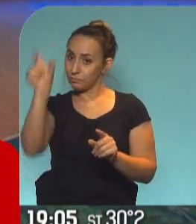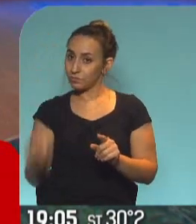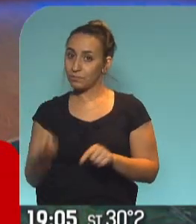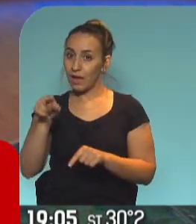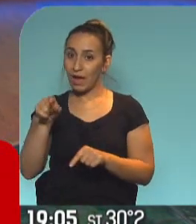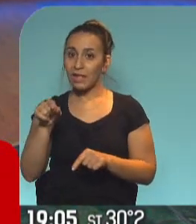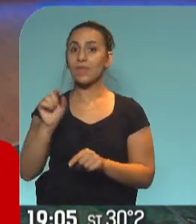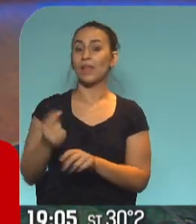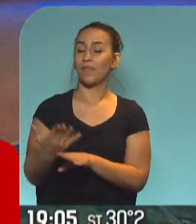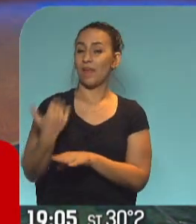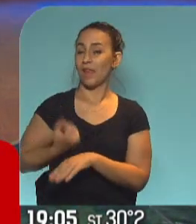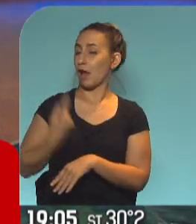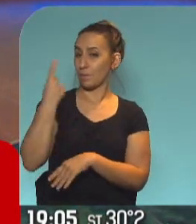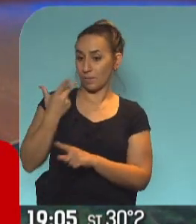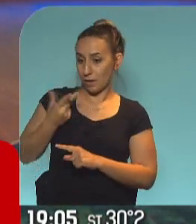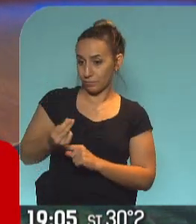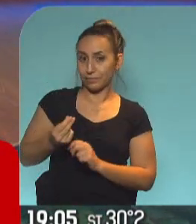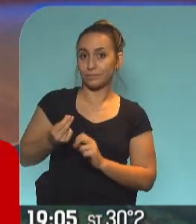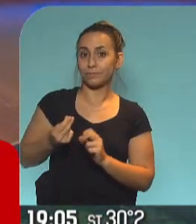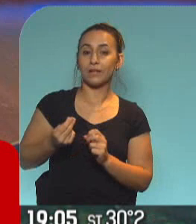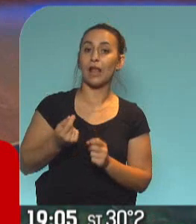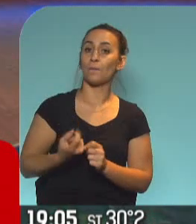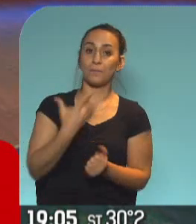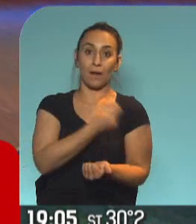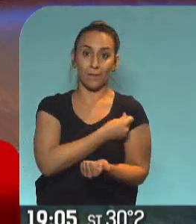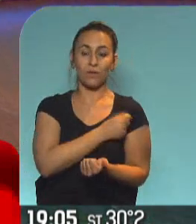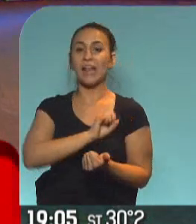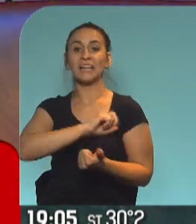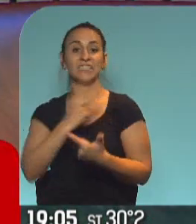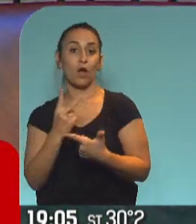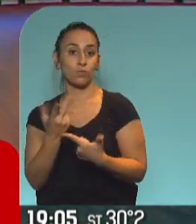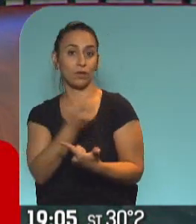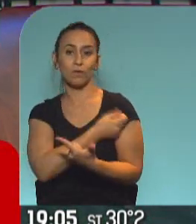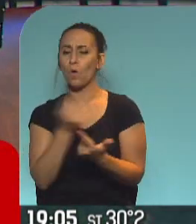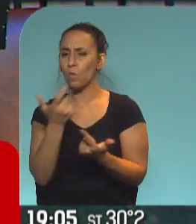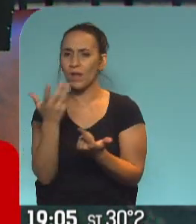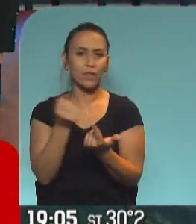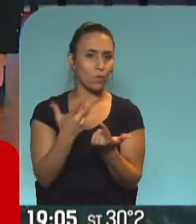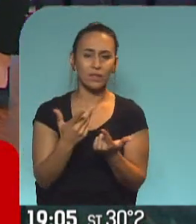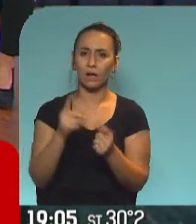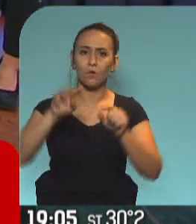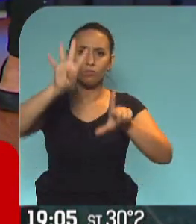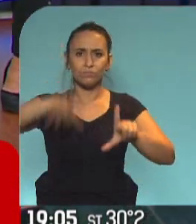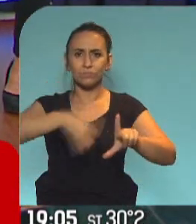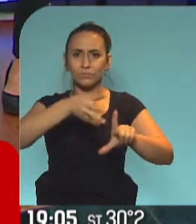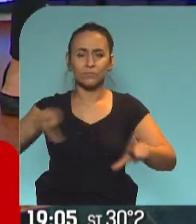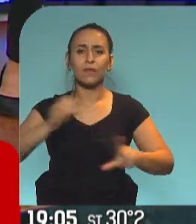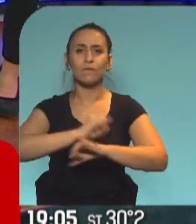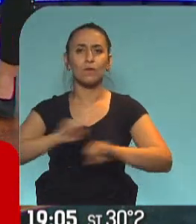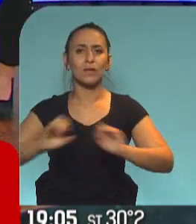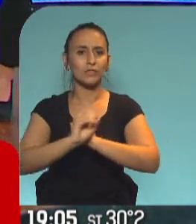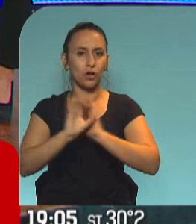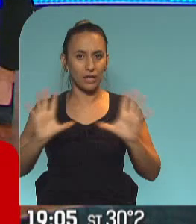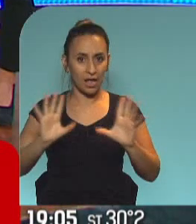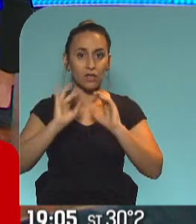la primera dosis, de la segunda dosis y aplicadas total. Un cuadro en donde discrimina bien la información, incluso hay un detalle sobre